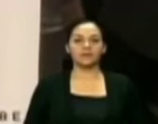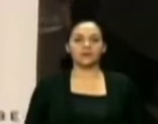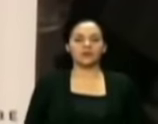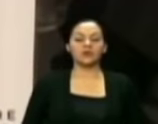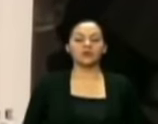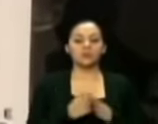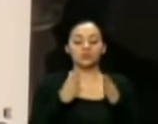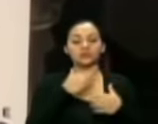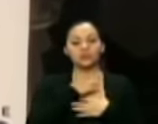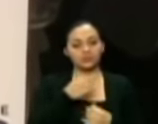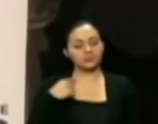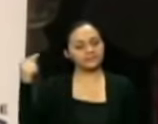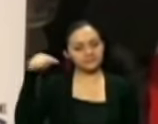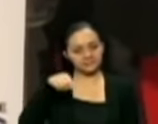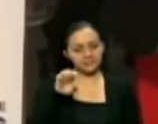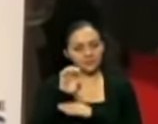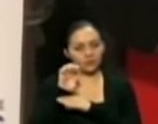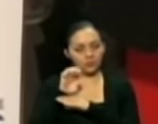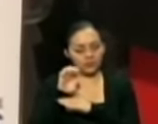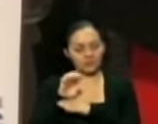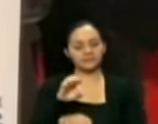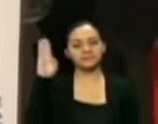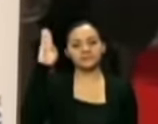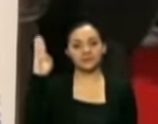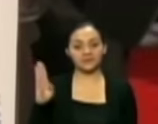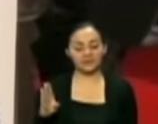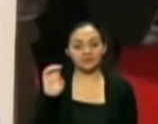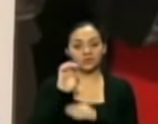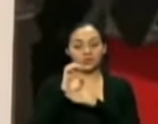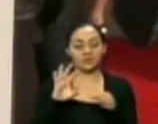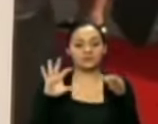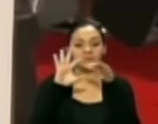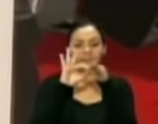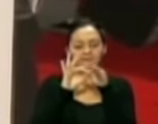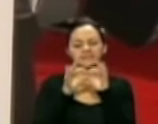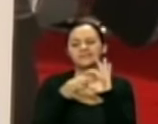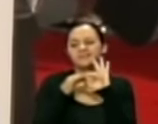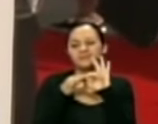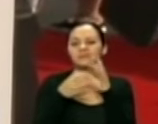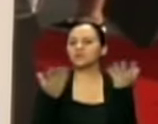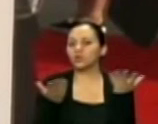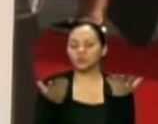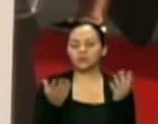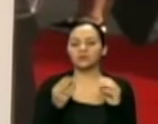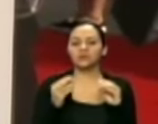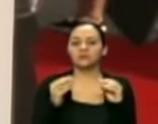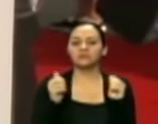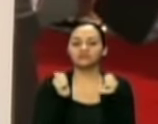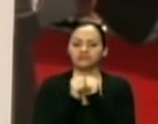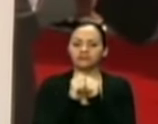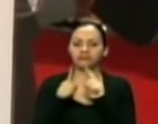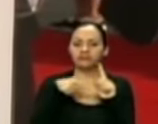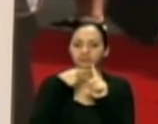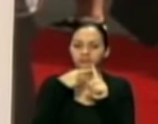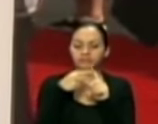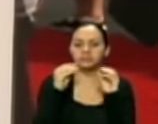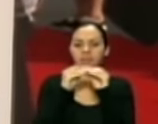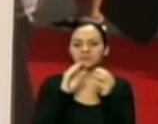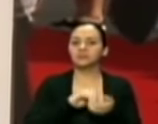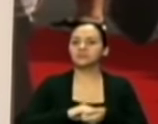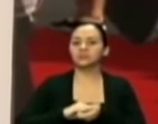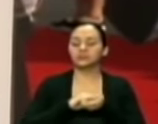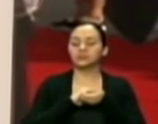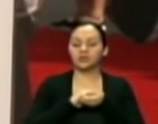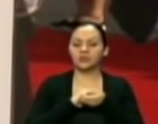acá en Ecuador. Brasil y Ecuador tienen una relación muy próxima, muy solidaria